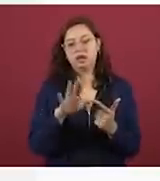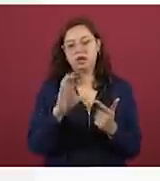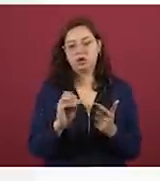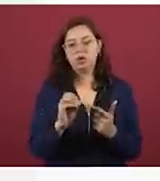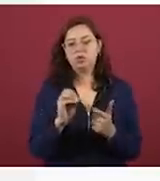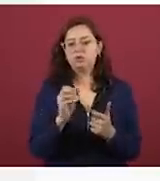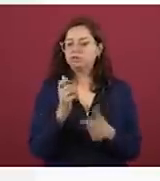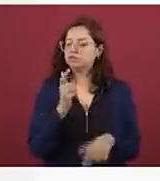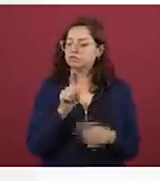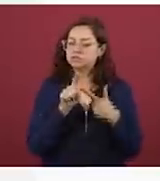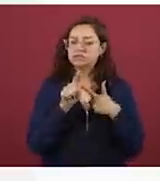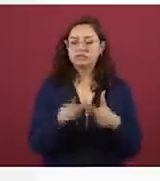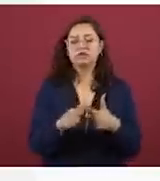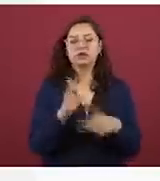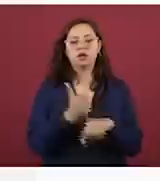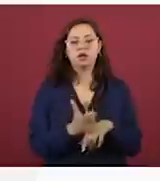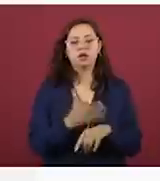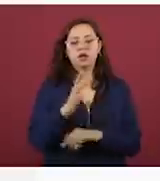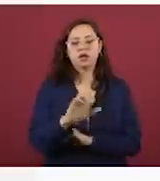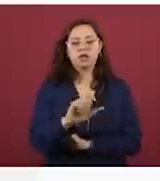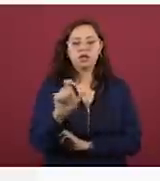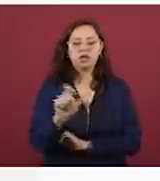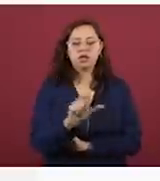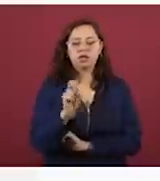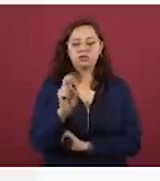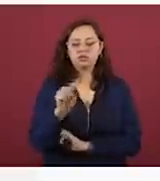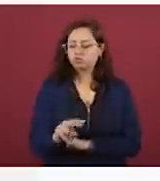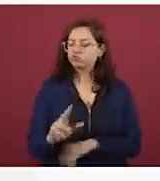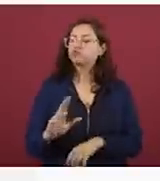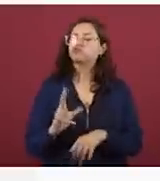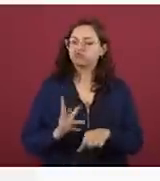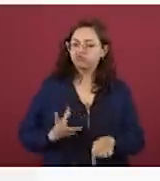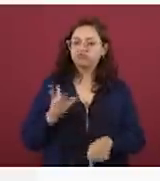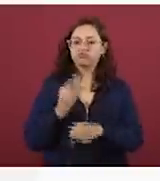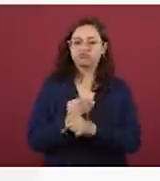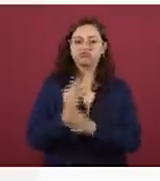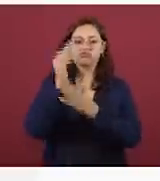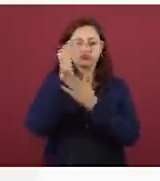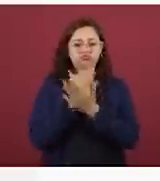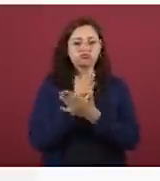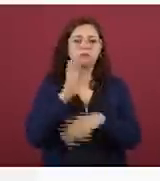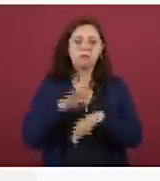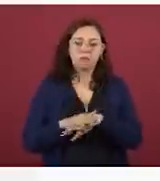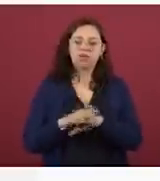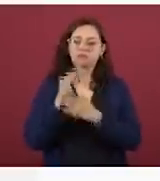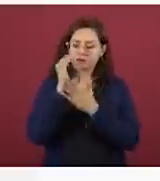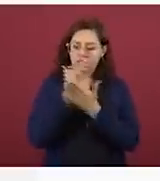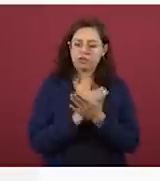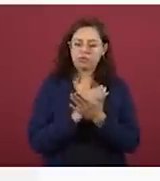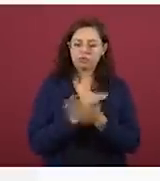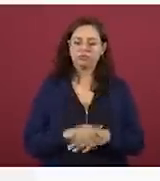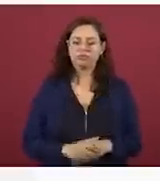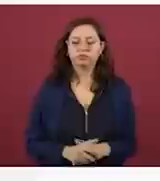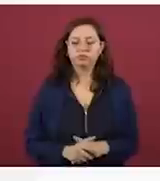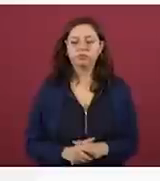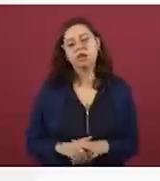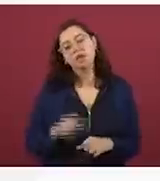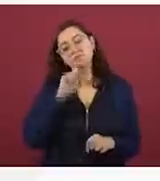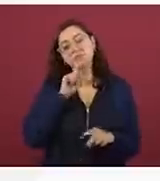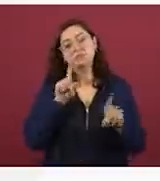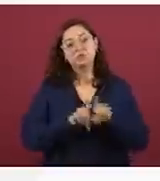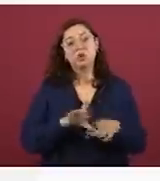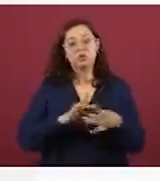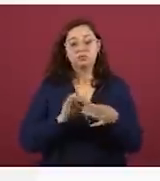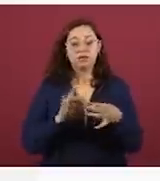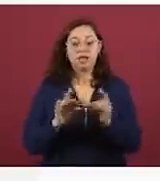tres lugares y ExxonMobil tuvo una modificación modesta. También habría que señalar en ExxonMobil